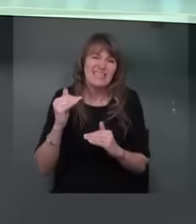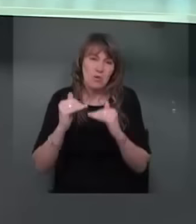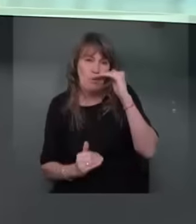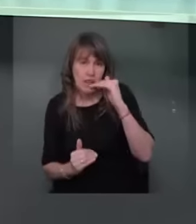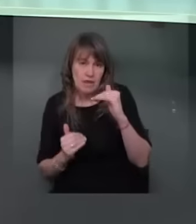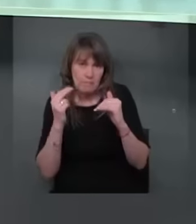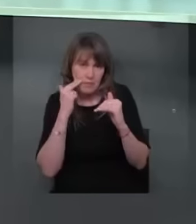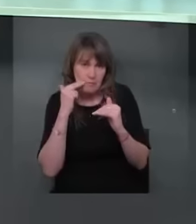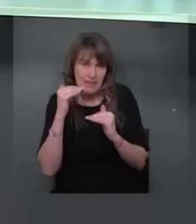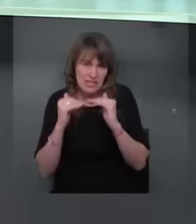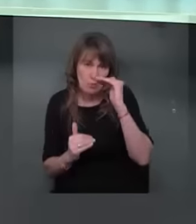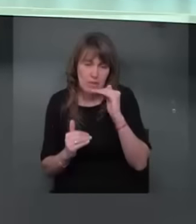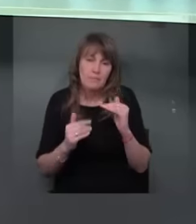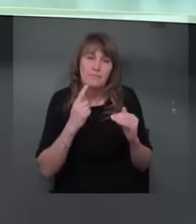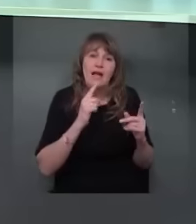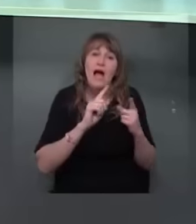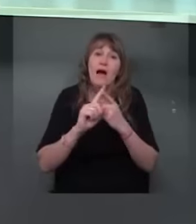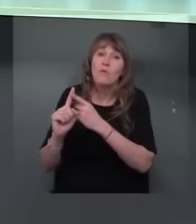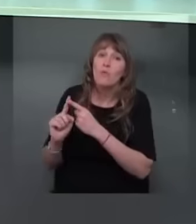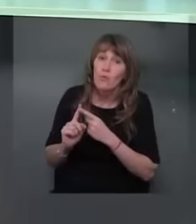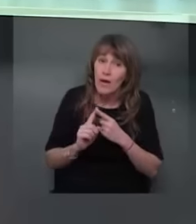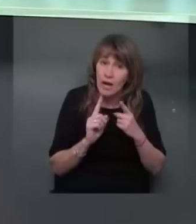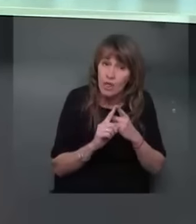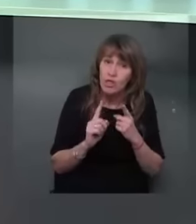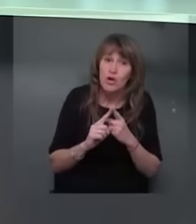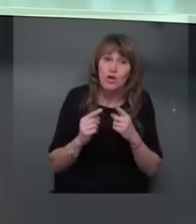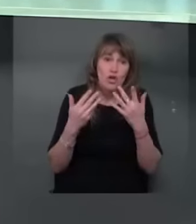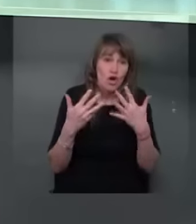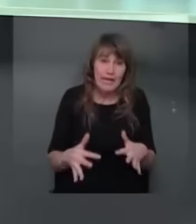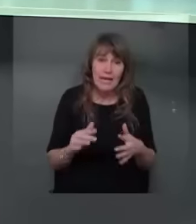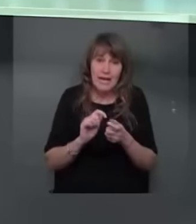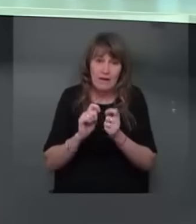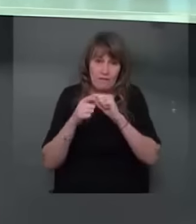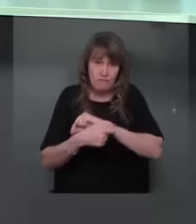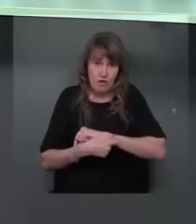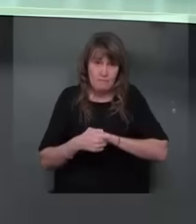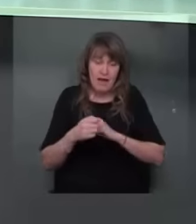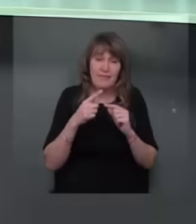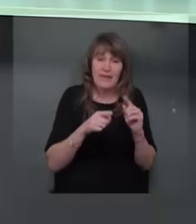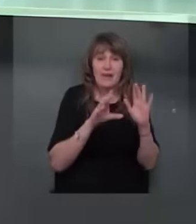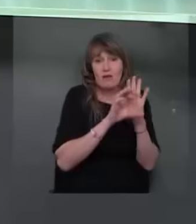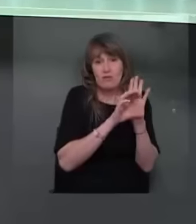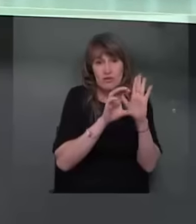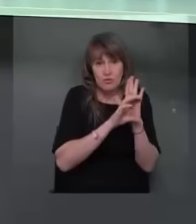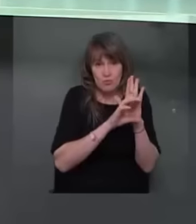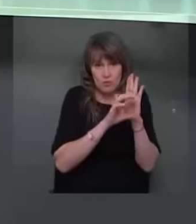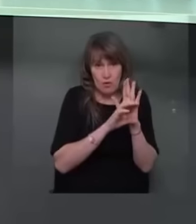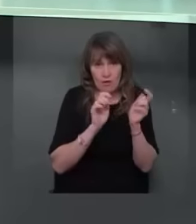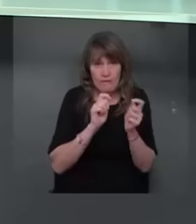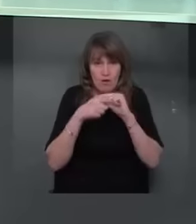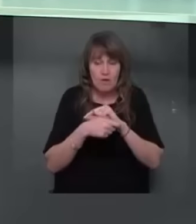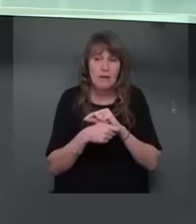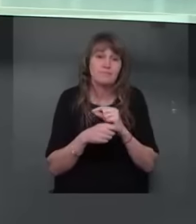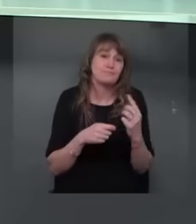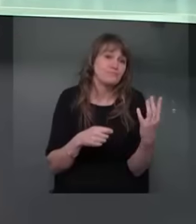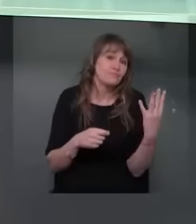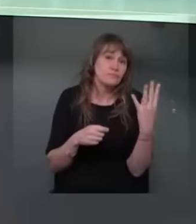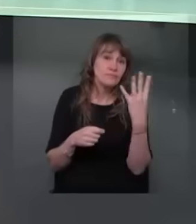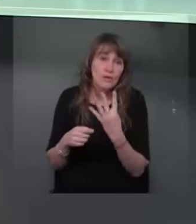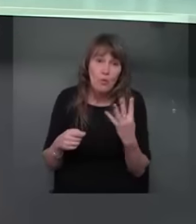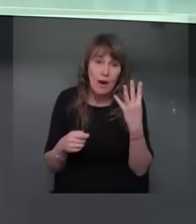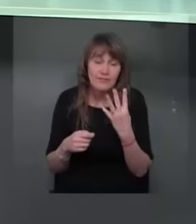dijo que el acuerdo para rechazar justamente la propuesta de reforma constitucional que recién vimos no suscribieron los cuatro candidatos de los